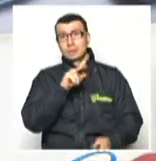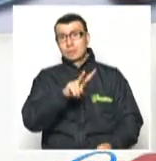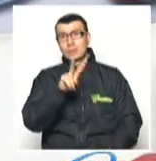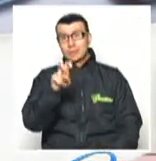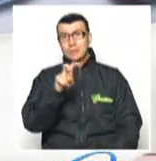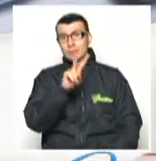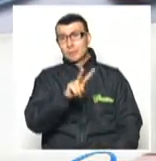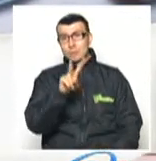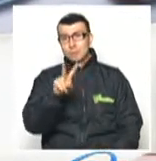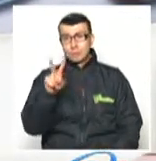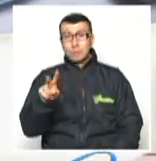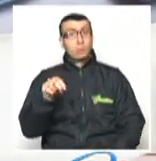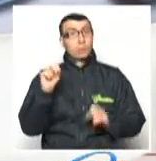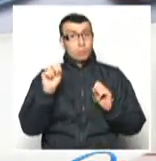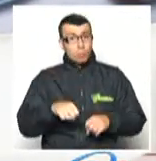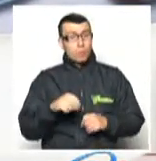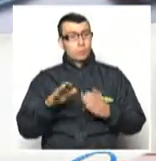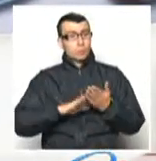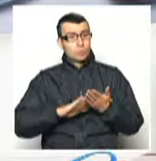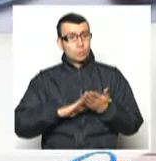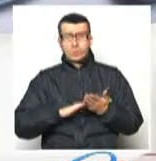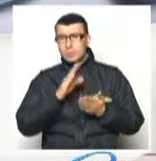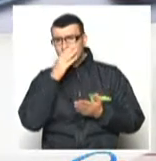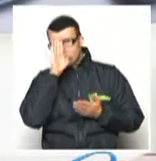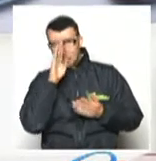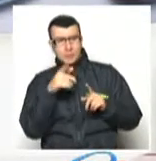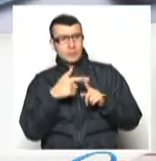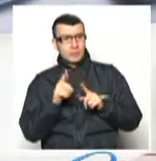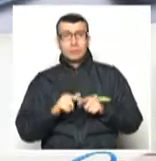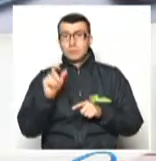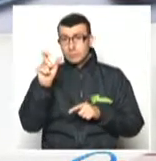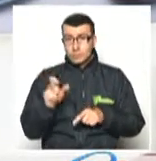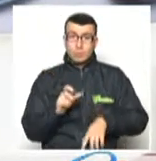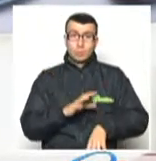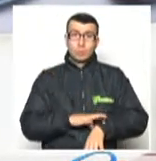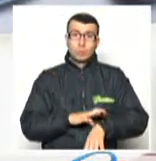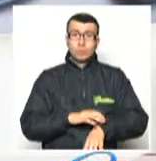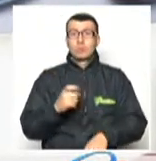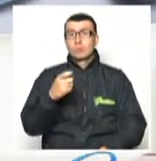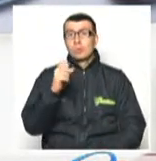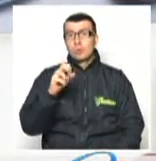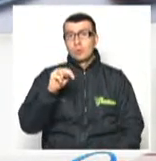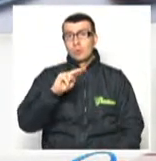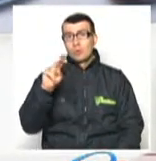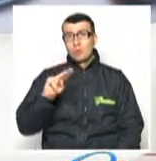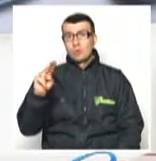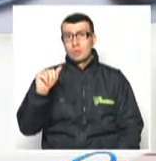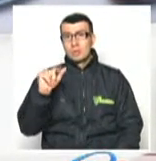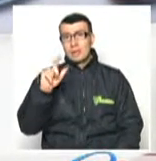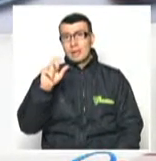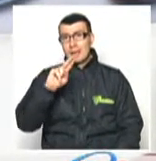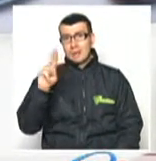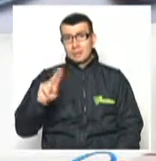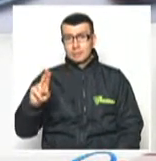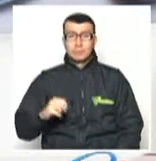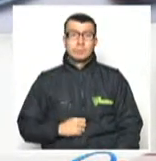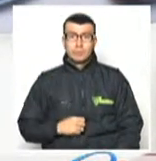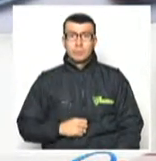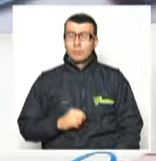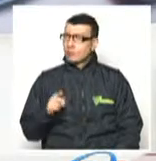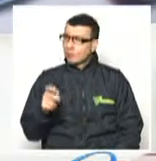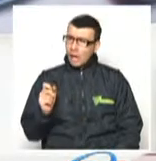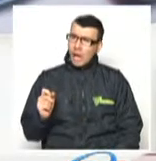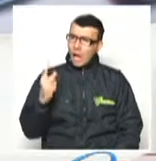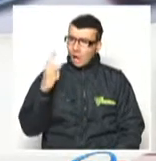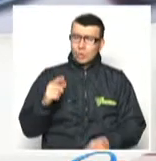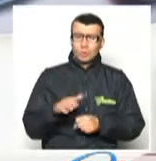018000-127-222 para que ustedes puedan resolver esas inquietudes con el doctor Santiago González. Una de las situaciones de